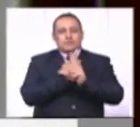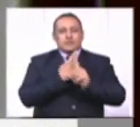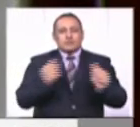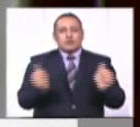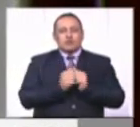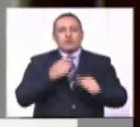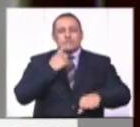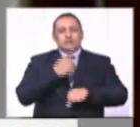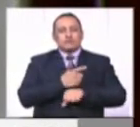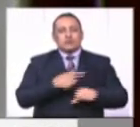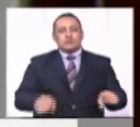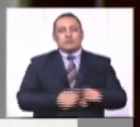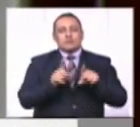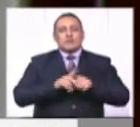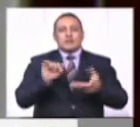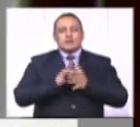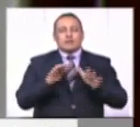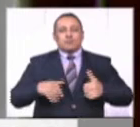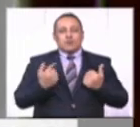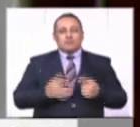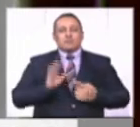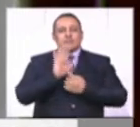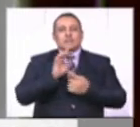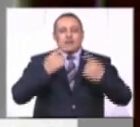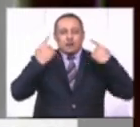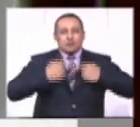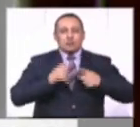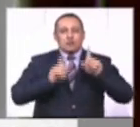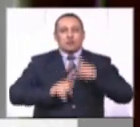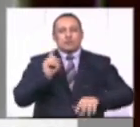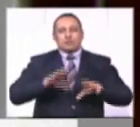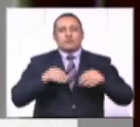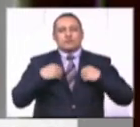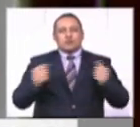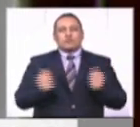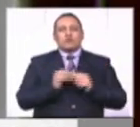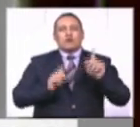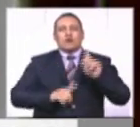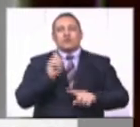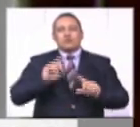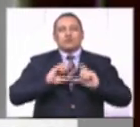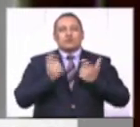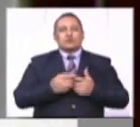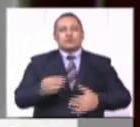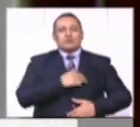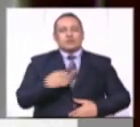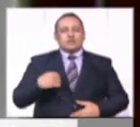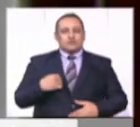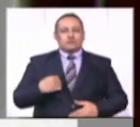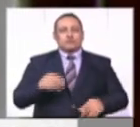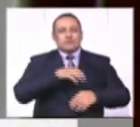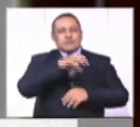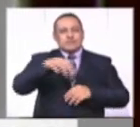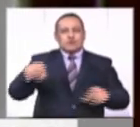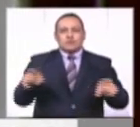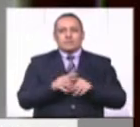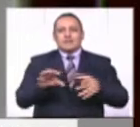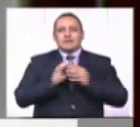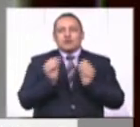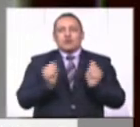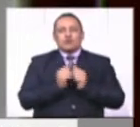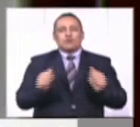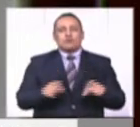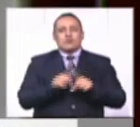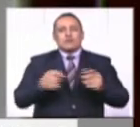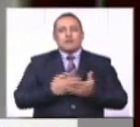al denunciado si podía presentar algún acuerdo tomado en alguno de los consejos de ministros descentralizados relacionados a